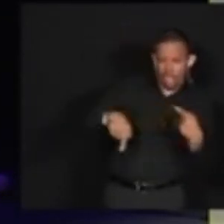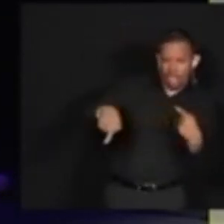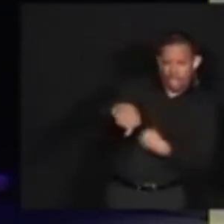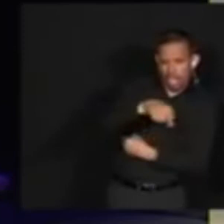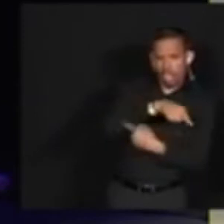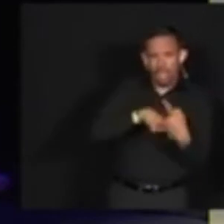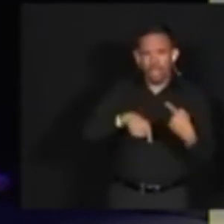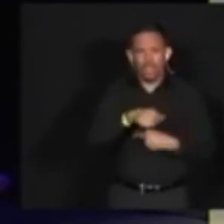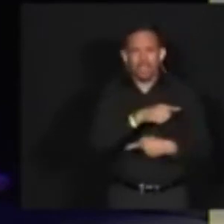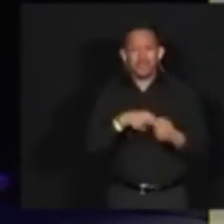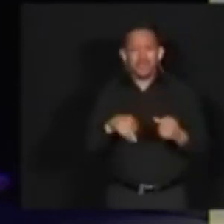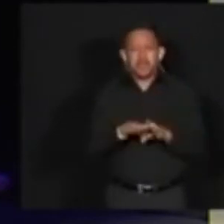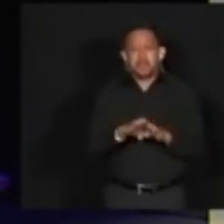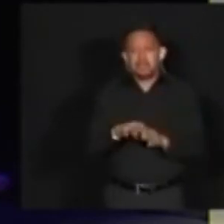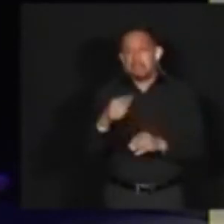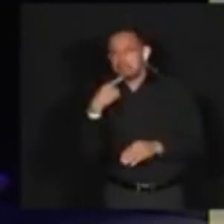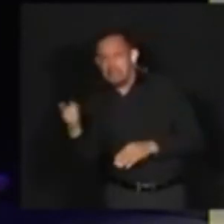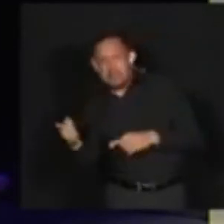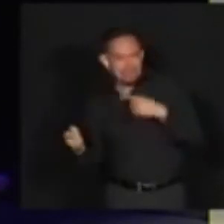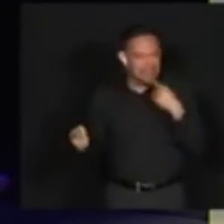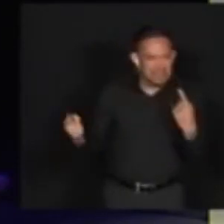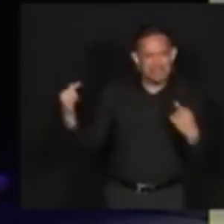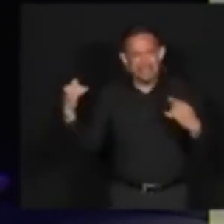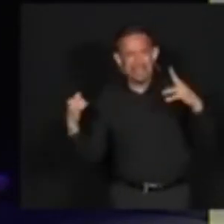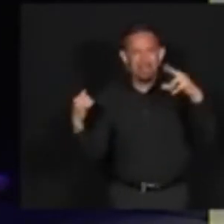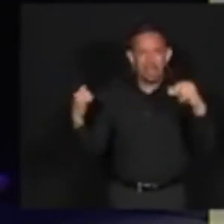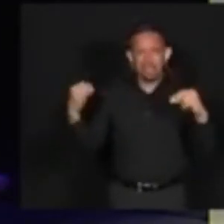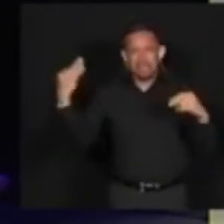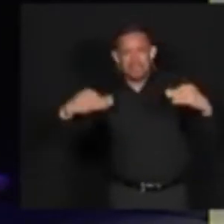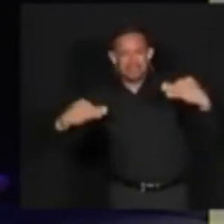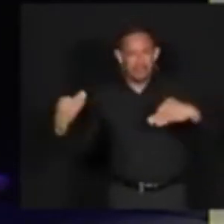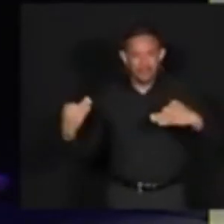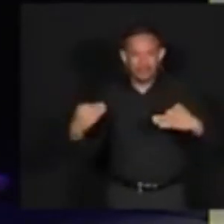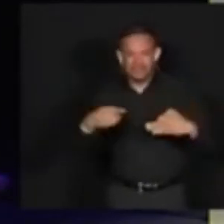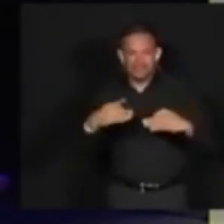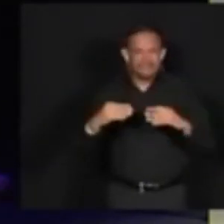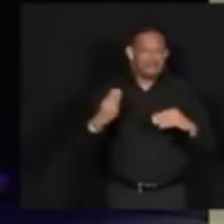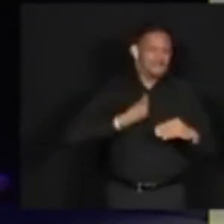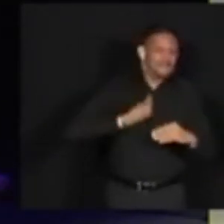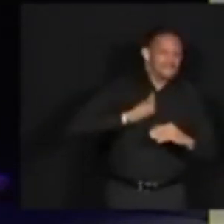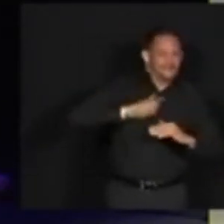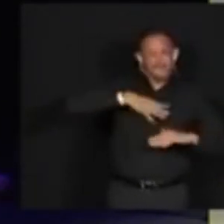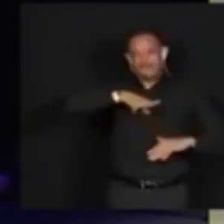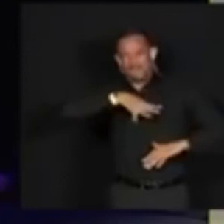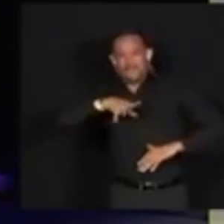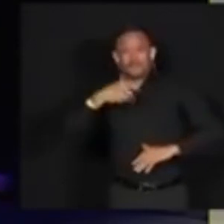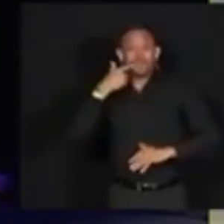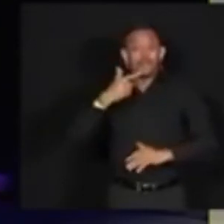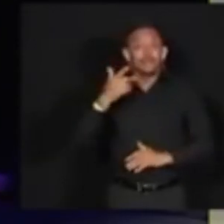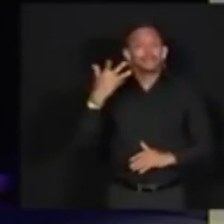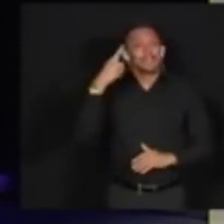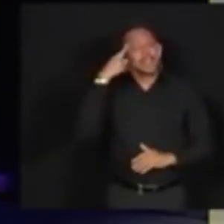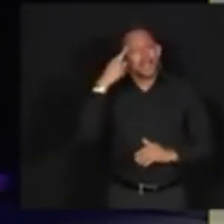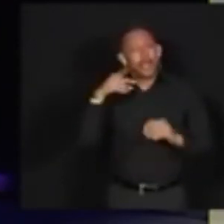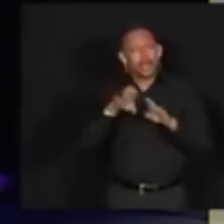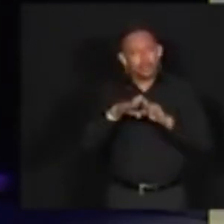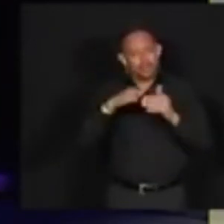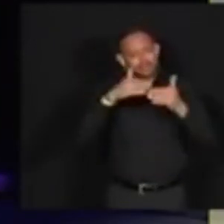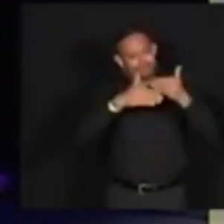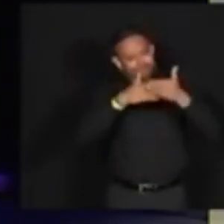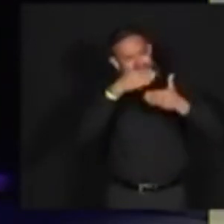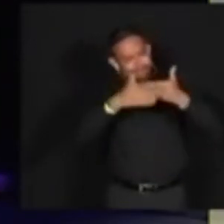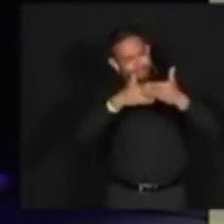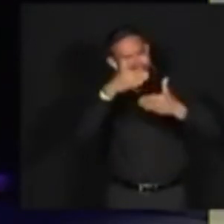razón aceptable por todas y por todos fue también, y al mismo tiempo, la creación de procesos